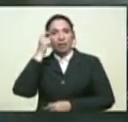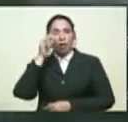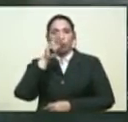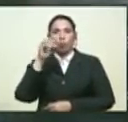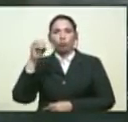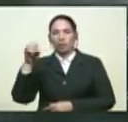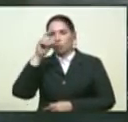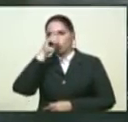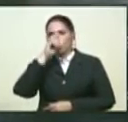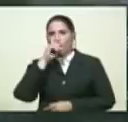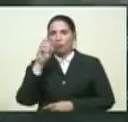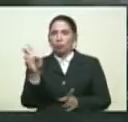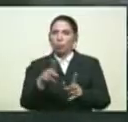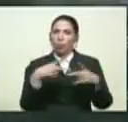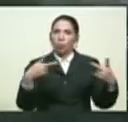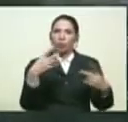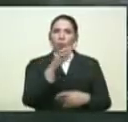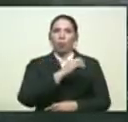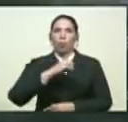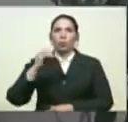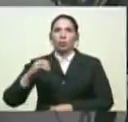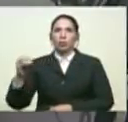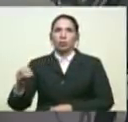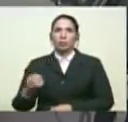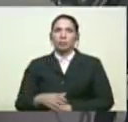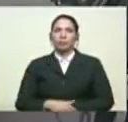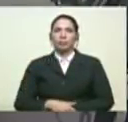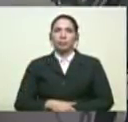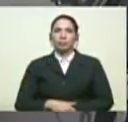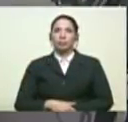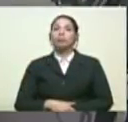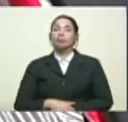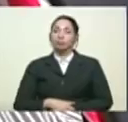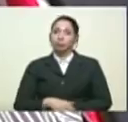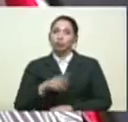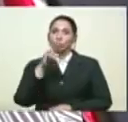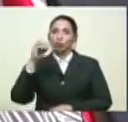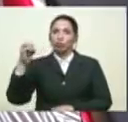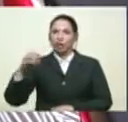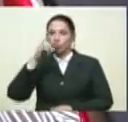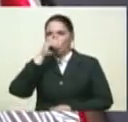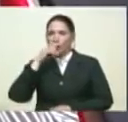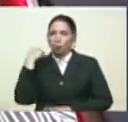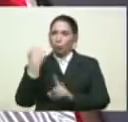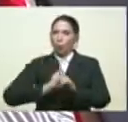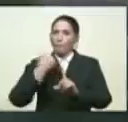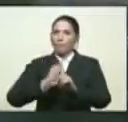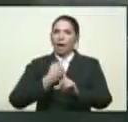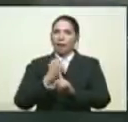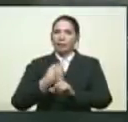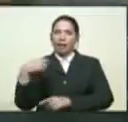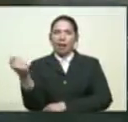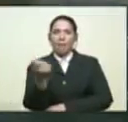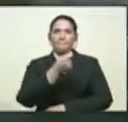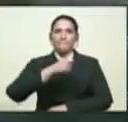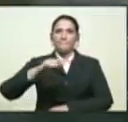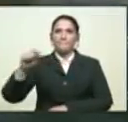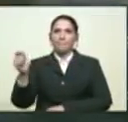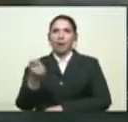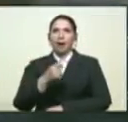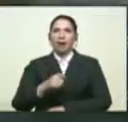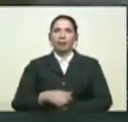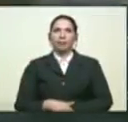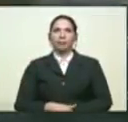decir bicentenario del Correo del Orinoco es decir bicentenario del combate, ¿verdad? La espada al aire, la